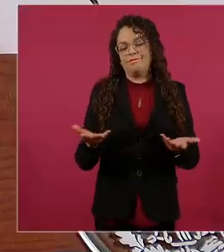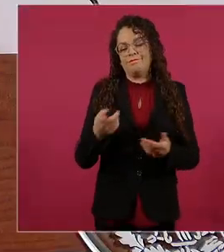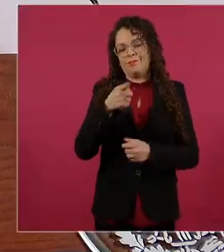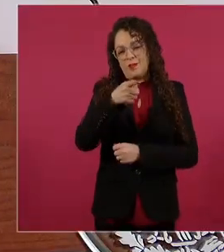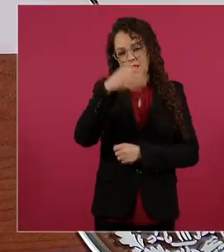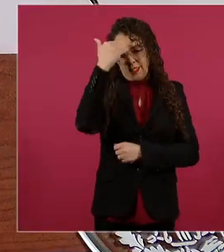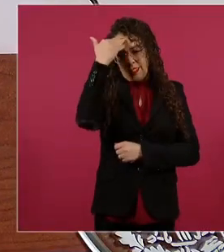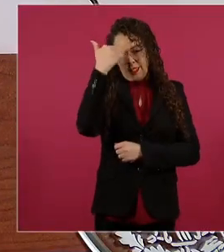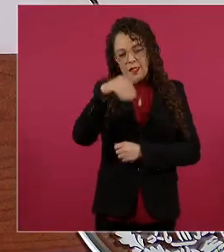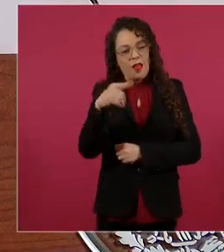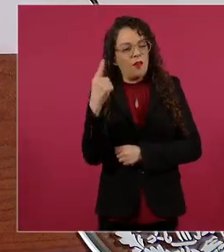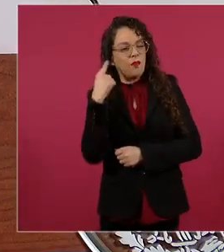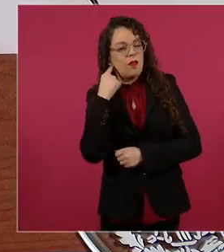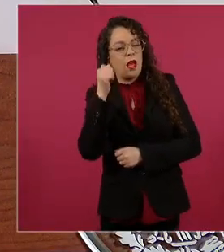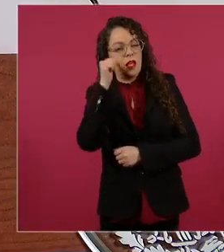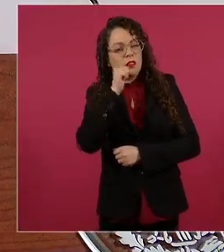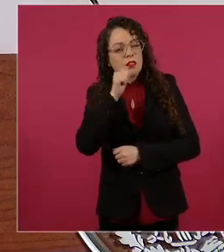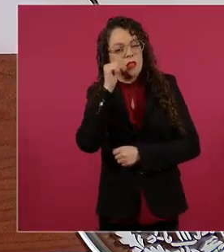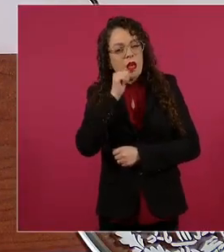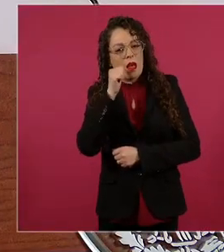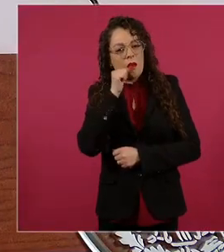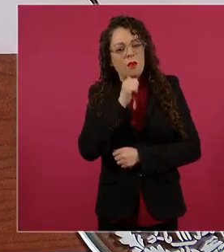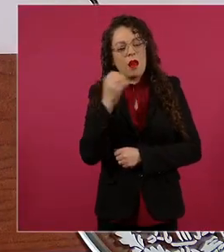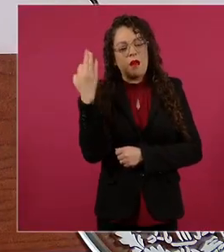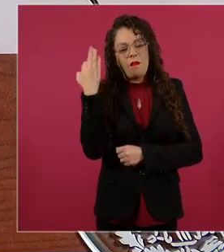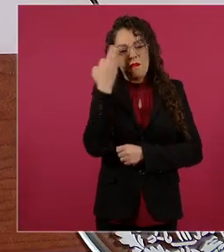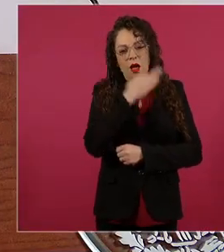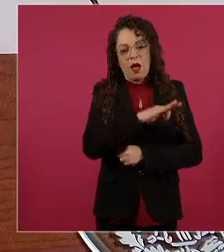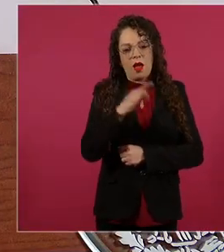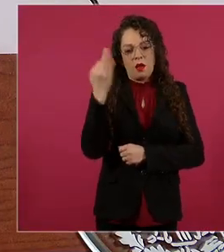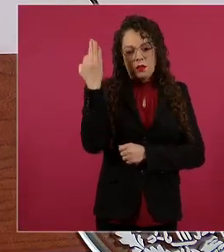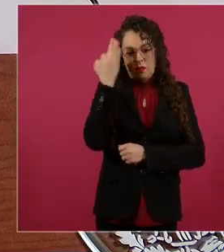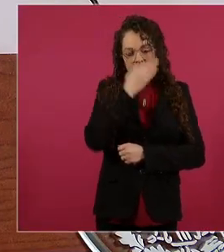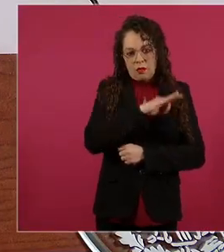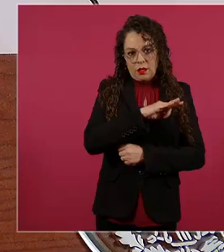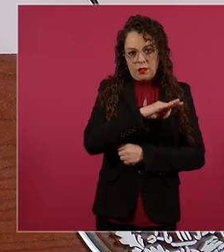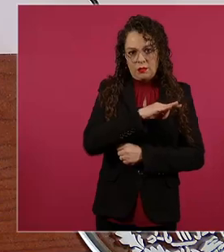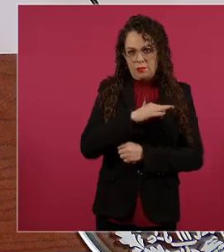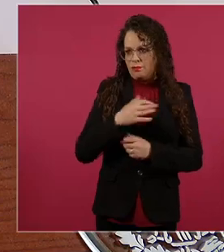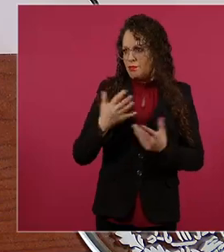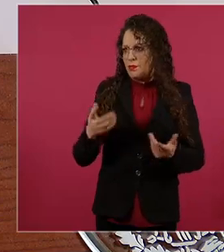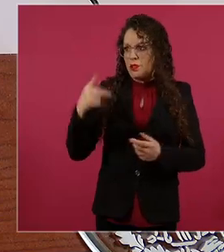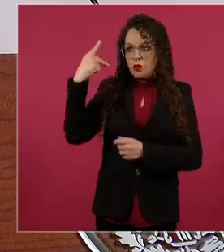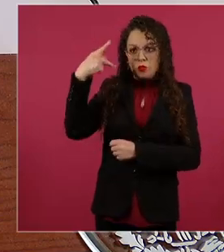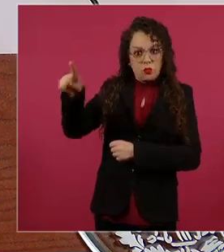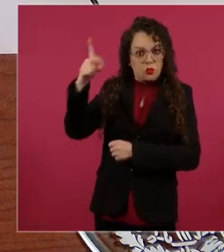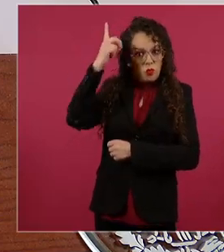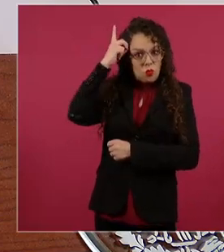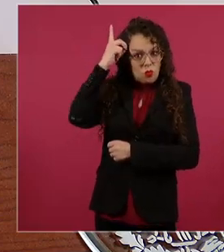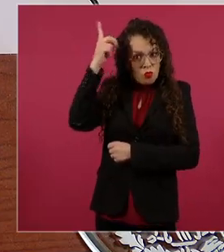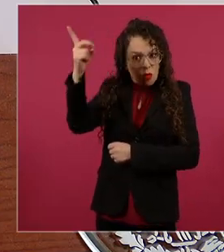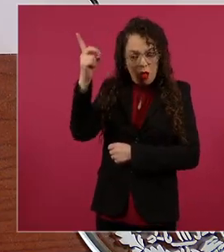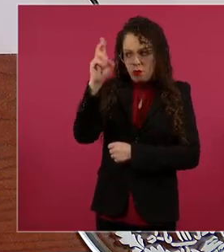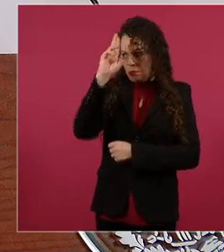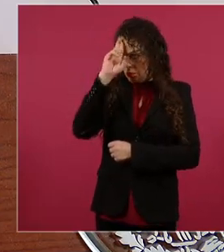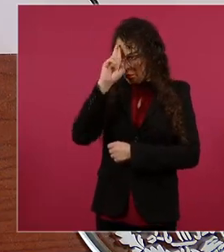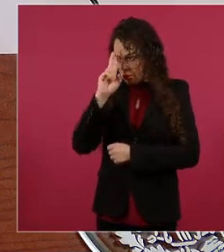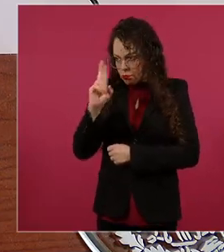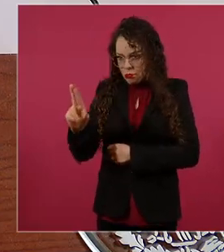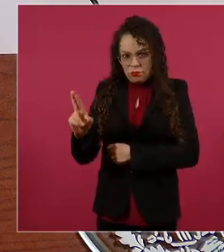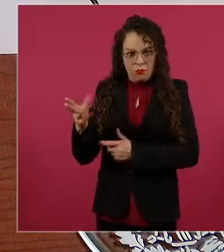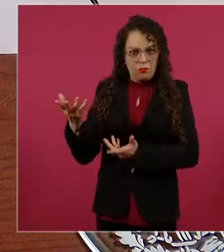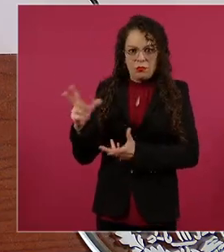Por supuesto, no hay ningún atentado contra la propiedad privada, es pleno respeto. Y se están